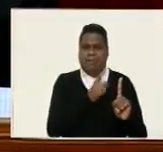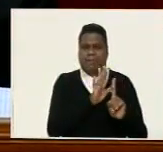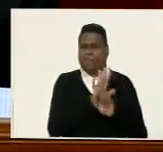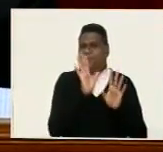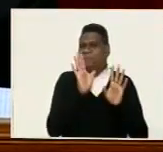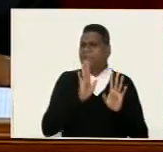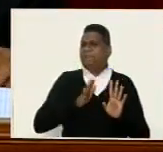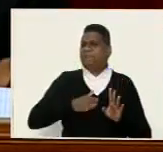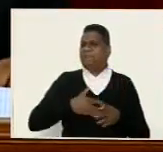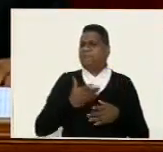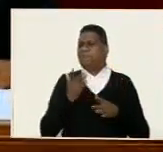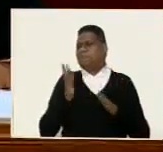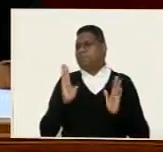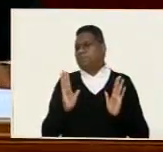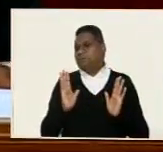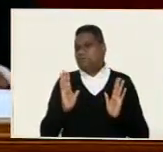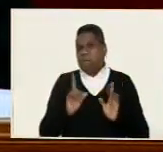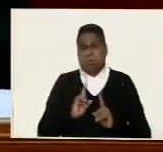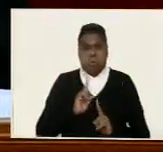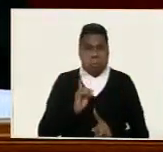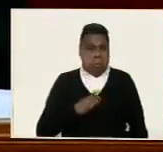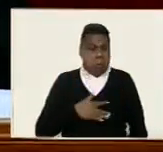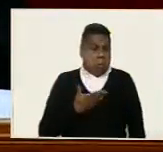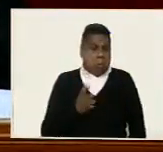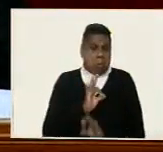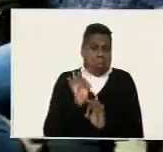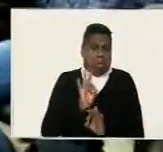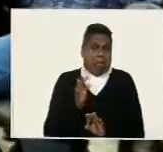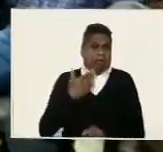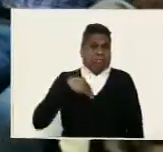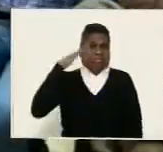ahí. No tienen con qué.